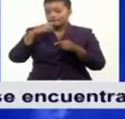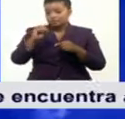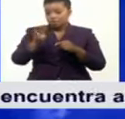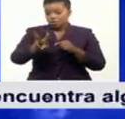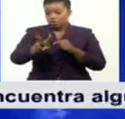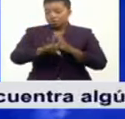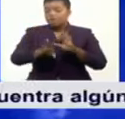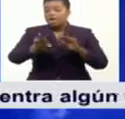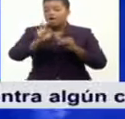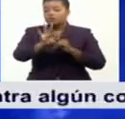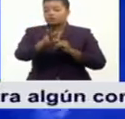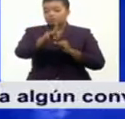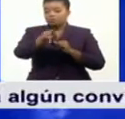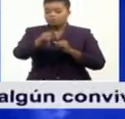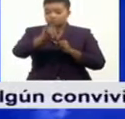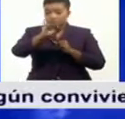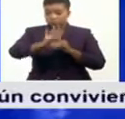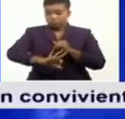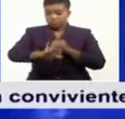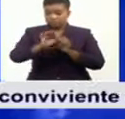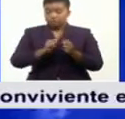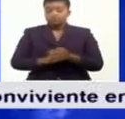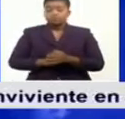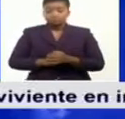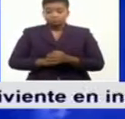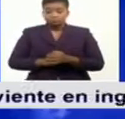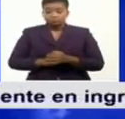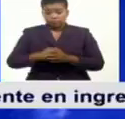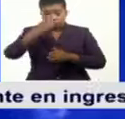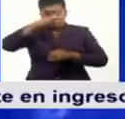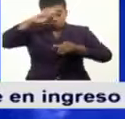82,6%. De esta forma, ya en Cuba,